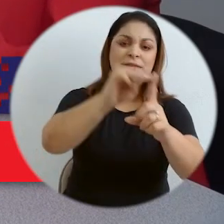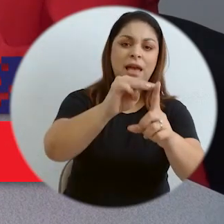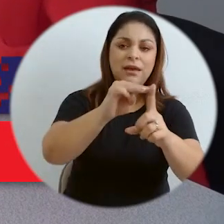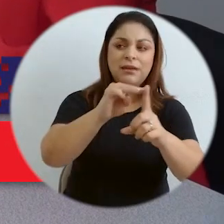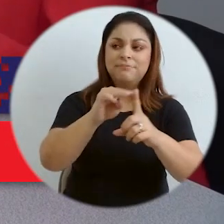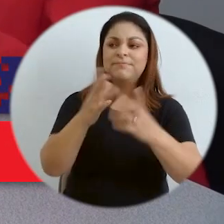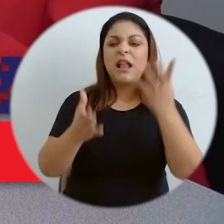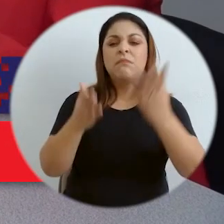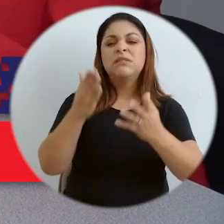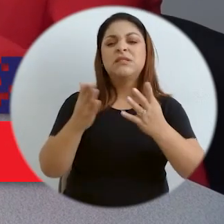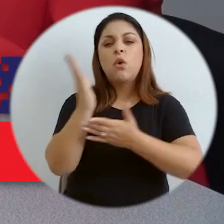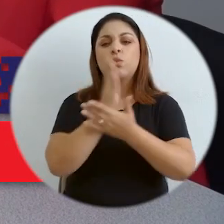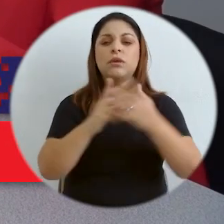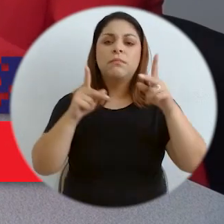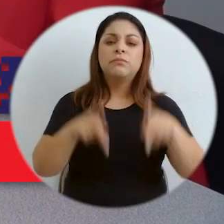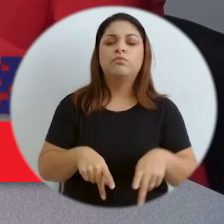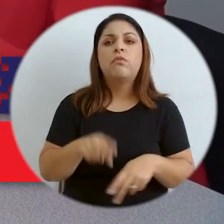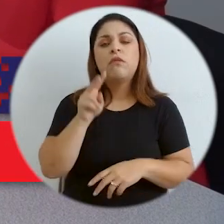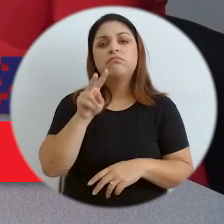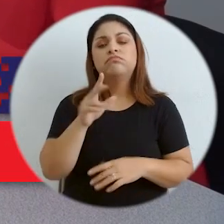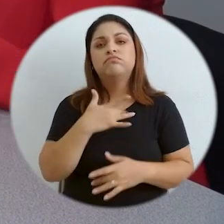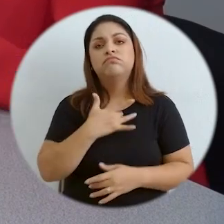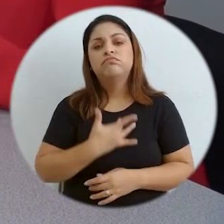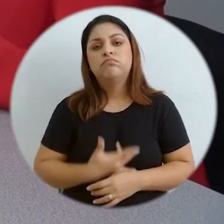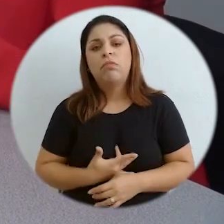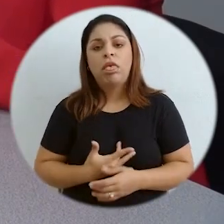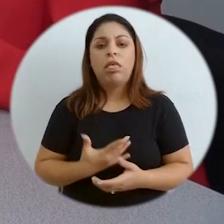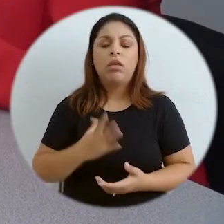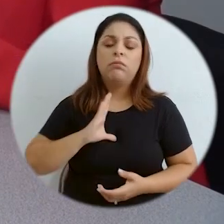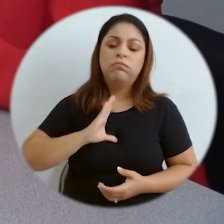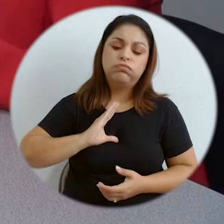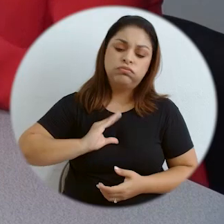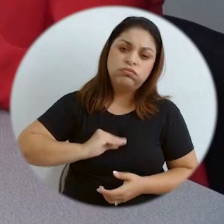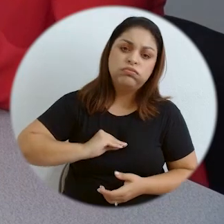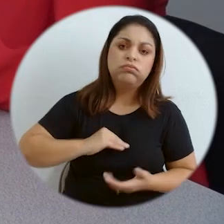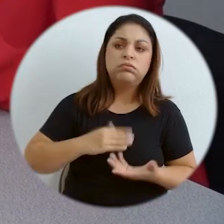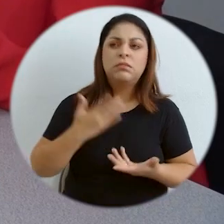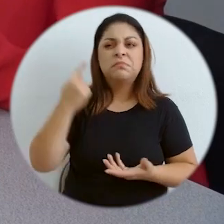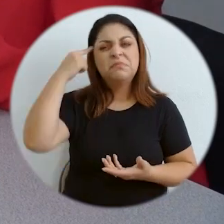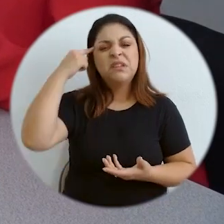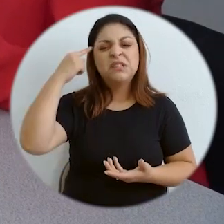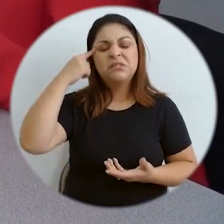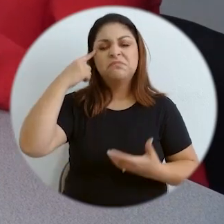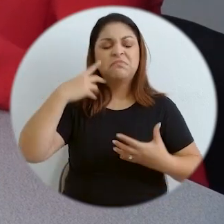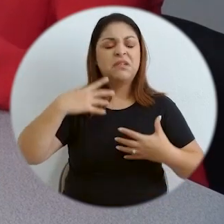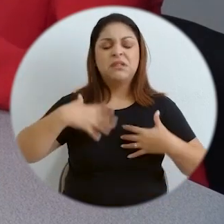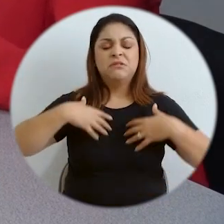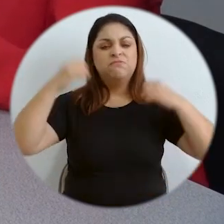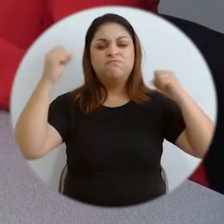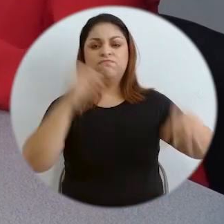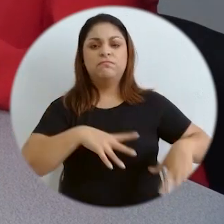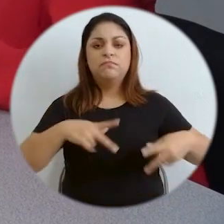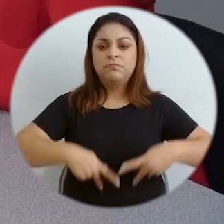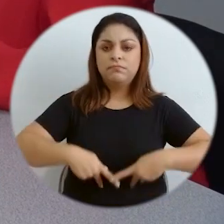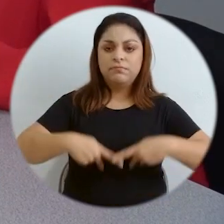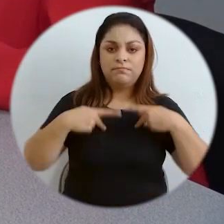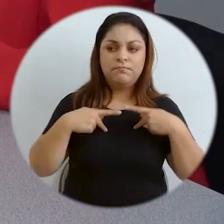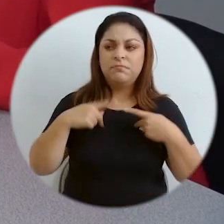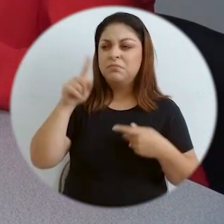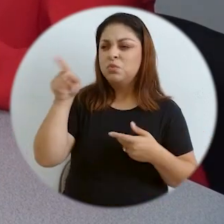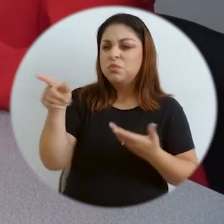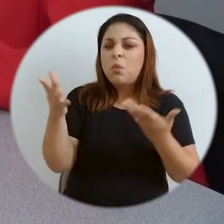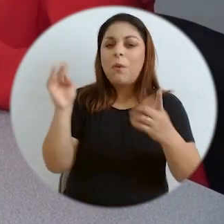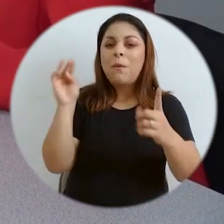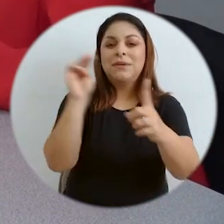alguna persona que quizás en este momento esté pasando por alguna dificultad y en algún momento haya pensado en quitarse la vida? Sí,